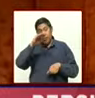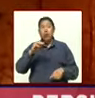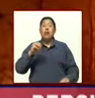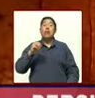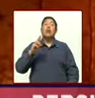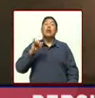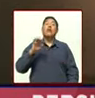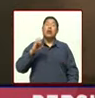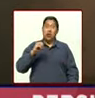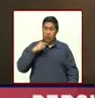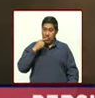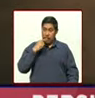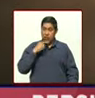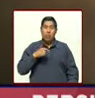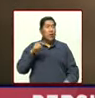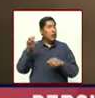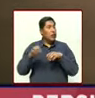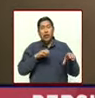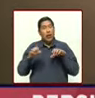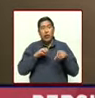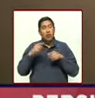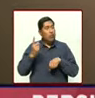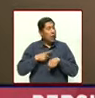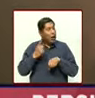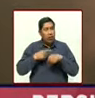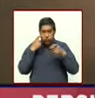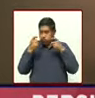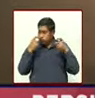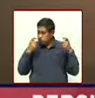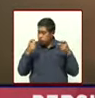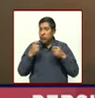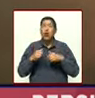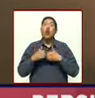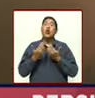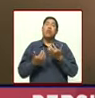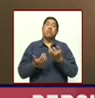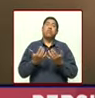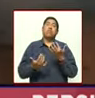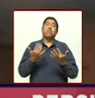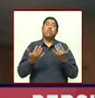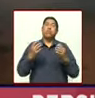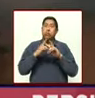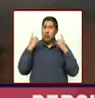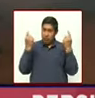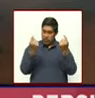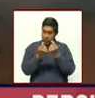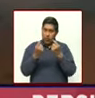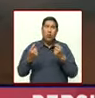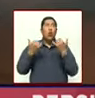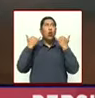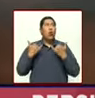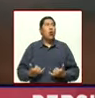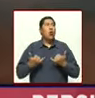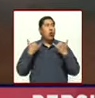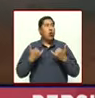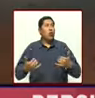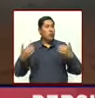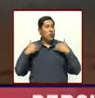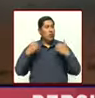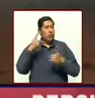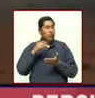Mauricio Suárez, dijo que se está realizando de forma continua el monitoreo de la evolución de los focos de calor en este departamento. Hoy se